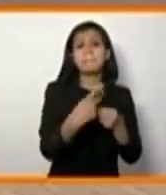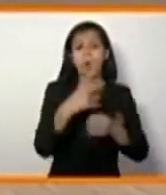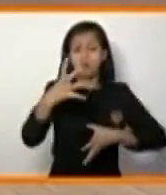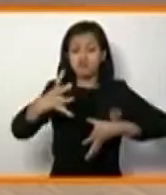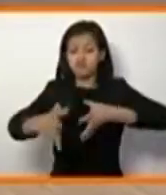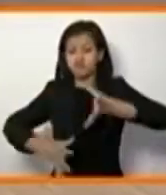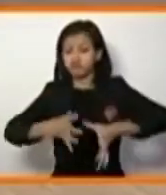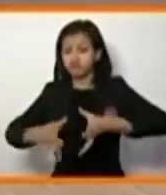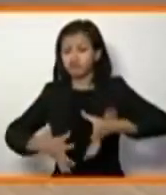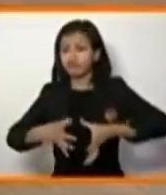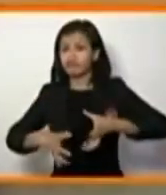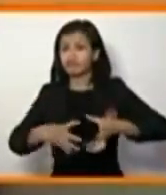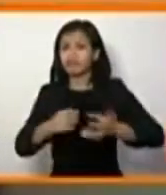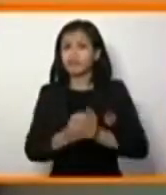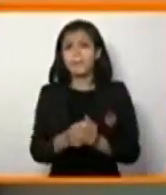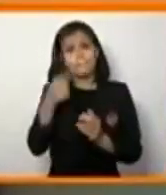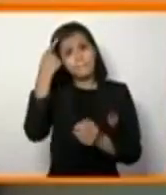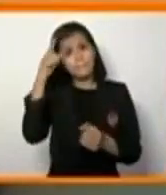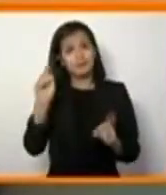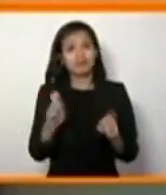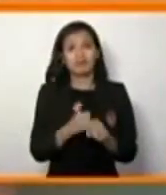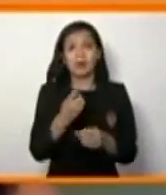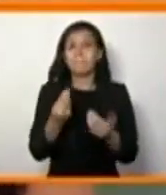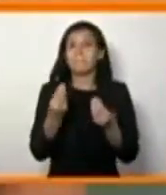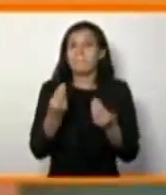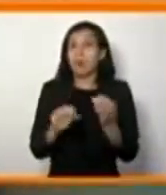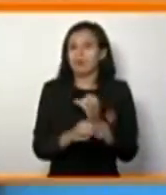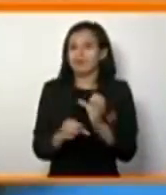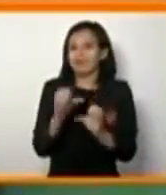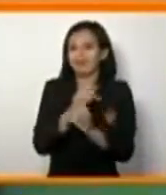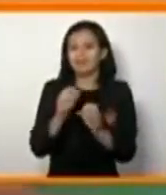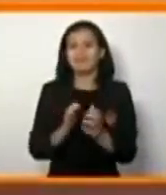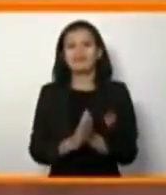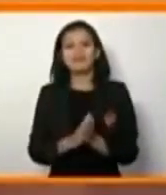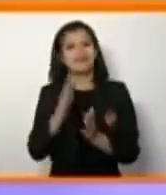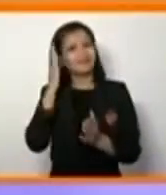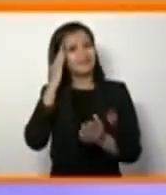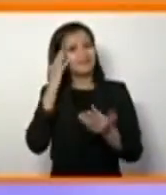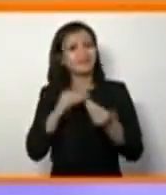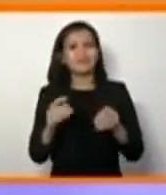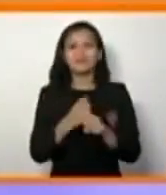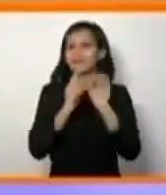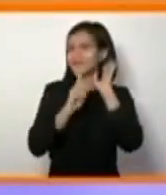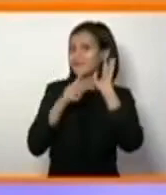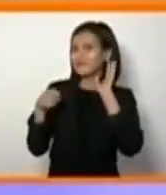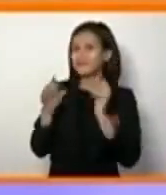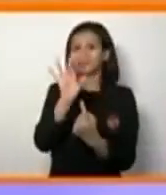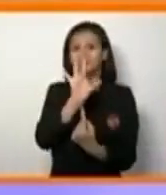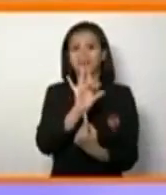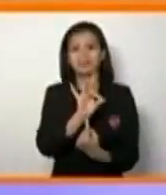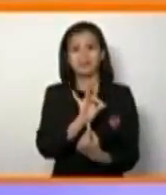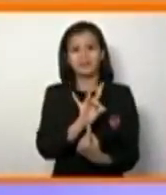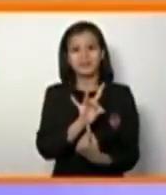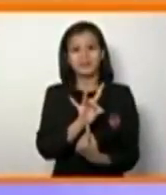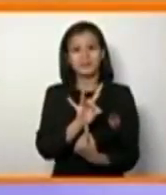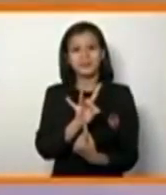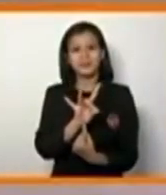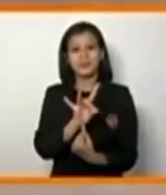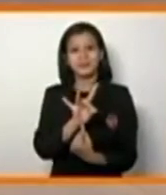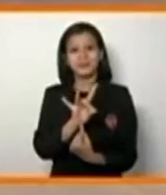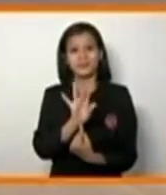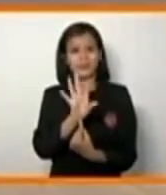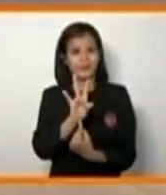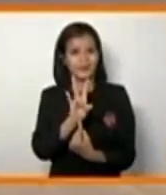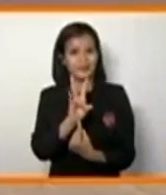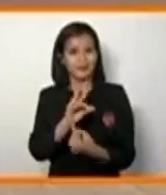lempiras. Atentos, primer dígito, mucha suerte. Y este es el 8. Segundo dígito, atentos. Y este es el